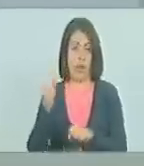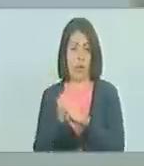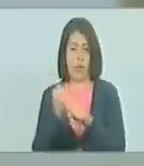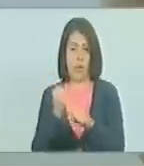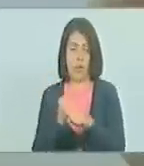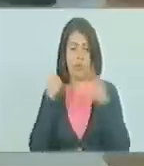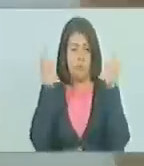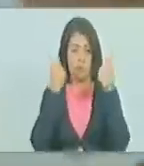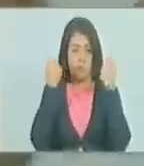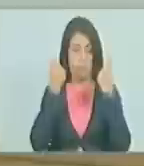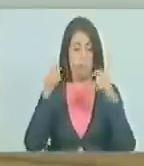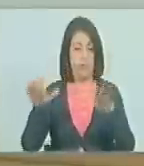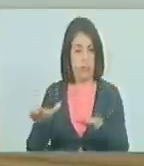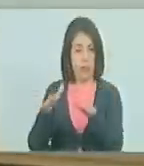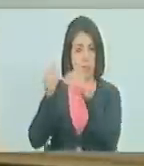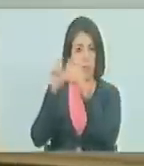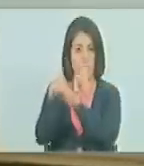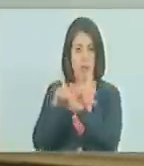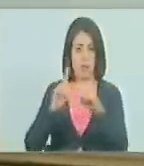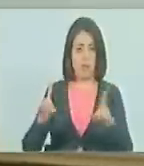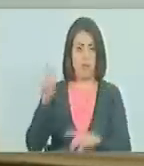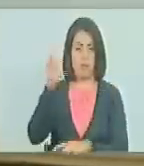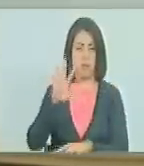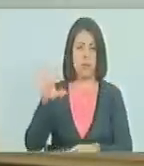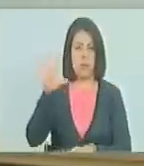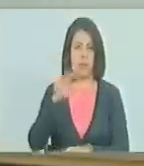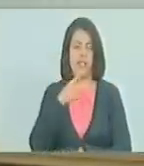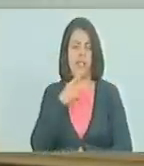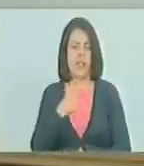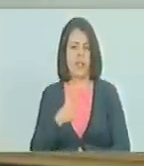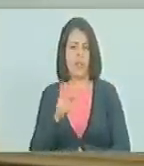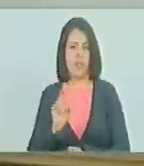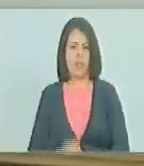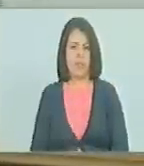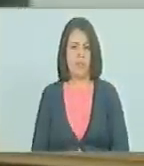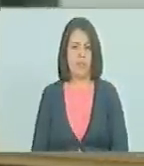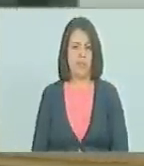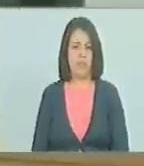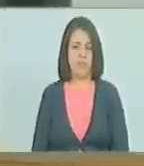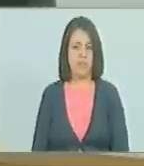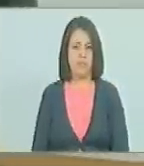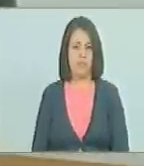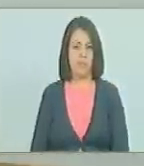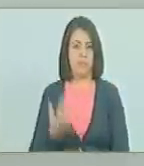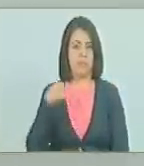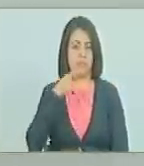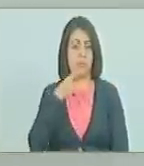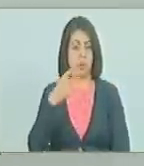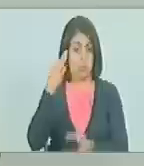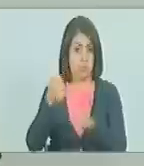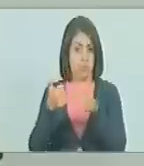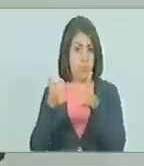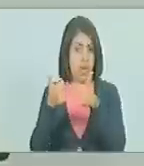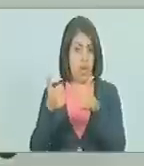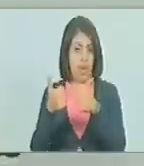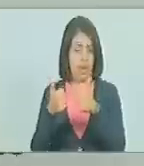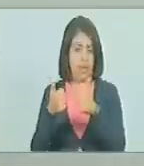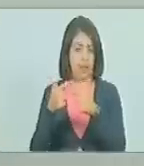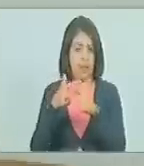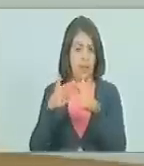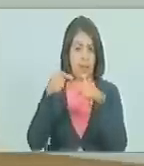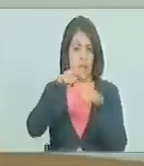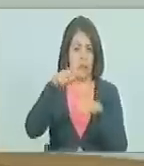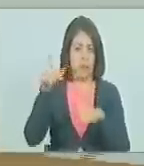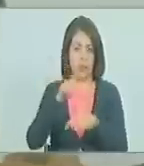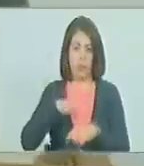en promover el rescate democrático de nuestra Venezuela. Les digo algo. Si esto hubiera tenido éxito, esa gente